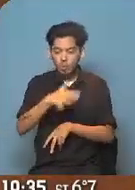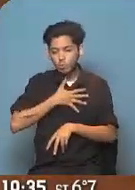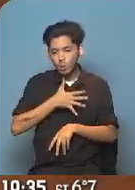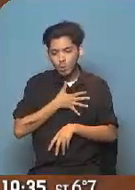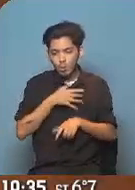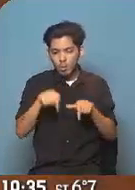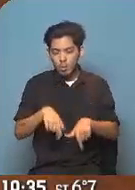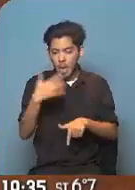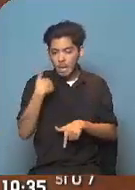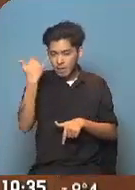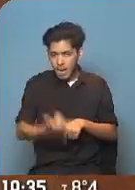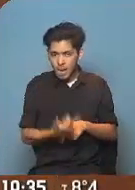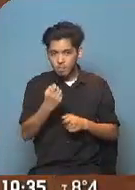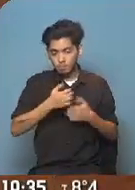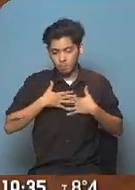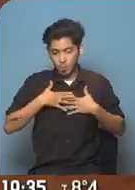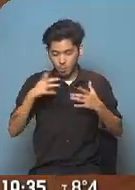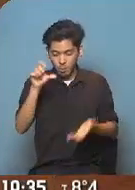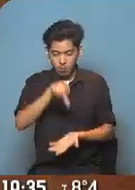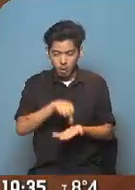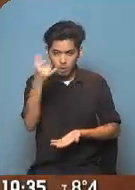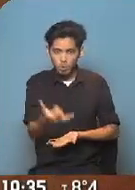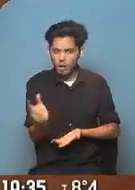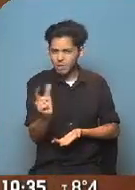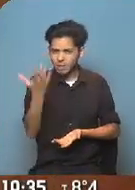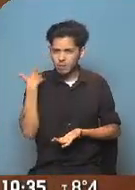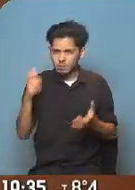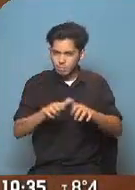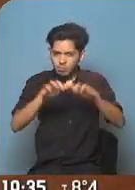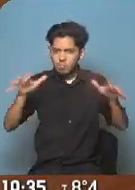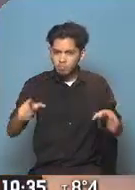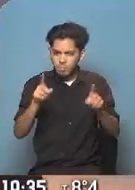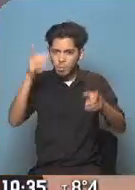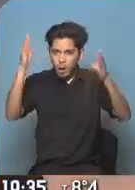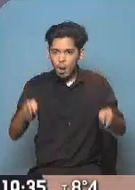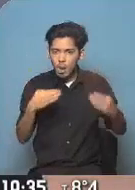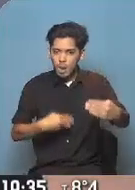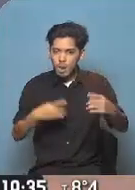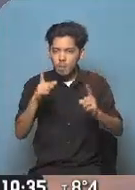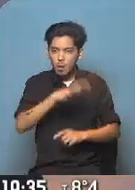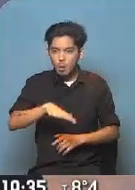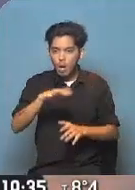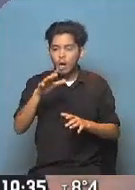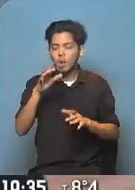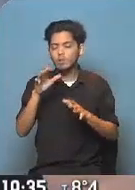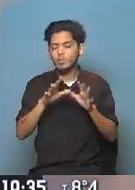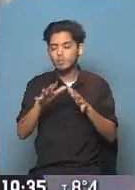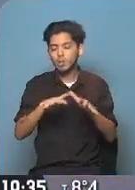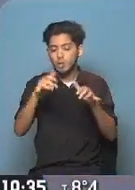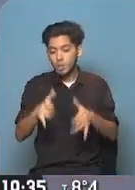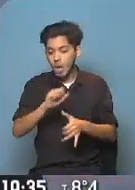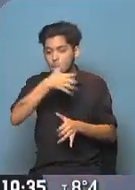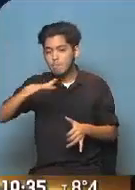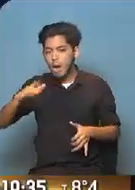tiene la argentina en donde nuestro propio país ha tenido recientemente una ampliación de sus límites a partir de todo lo que sucede en el mar austral digamos la